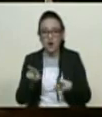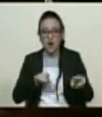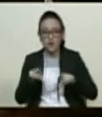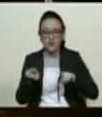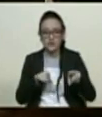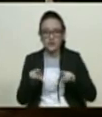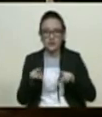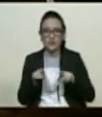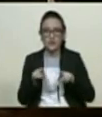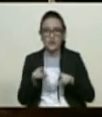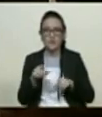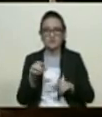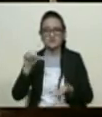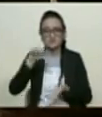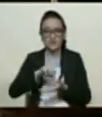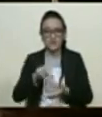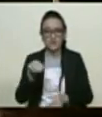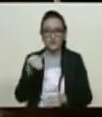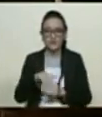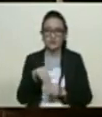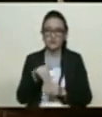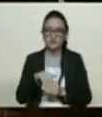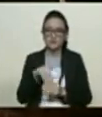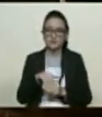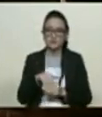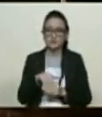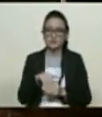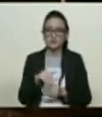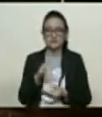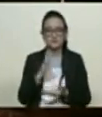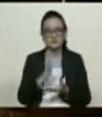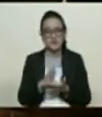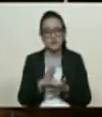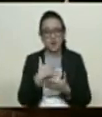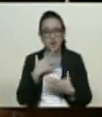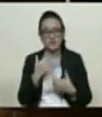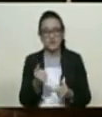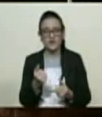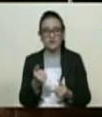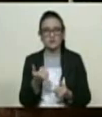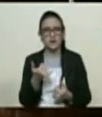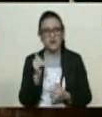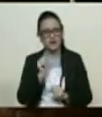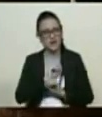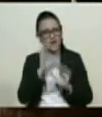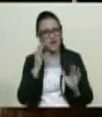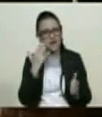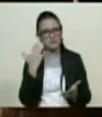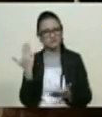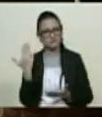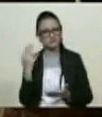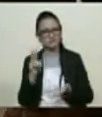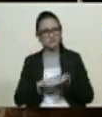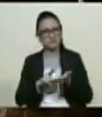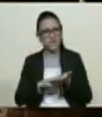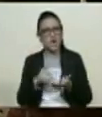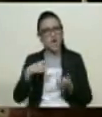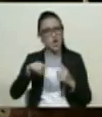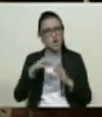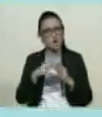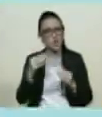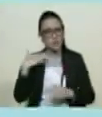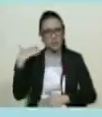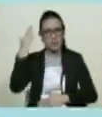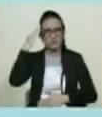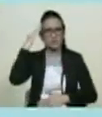la coordinadora del centro de votación, que siempre también fue motivo de confianza. Ahí están, claritas, transparentes, todo el mundo puede ver.